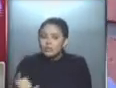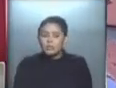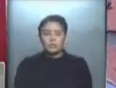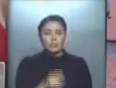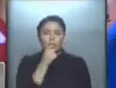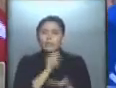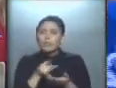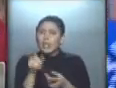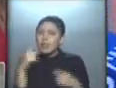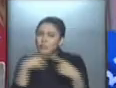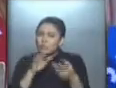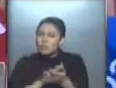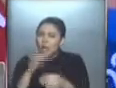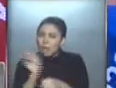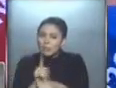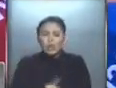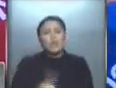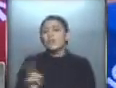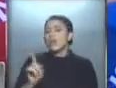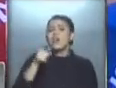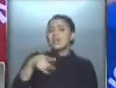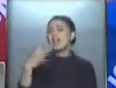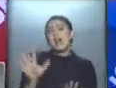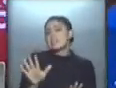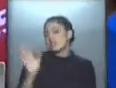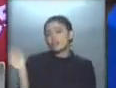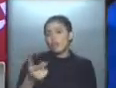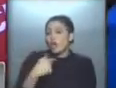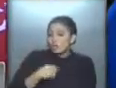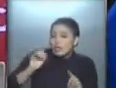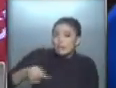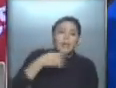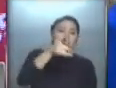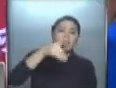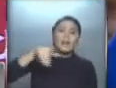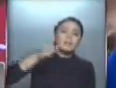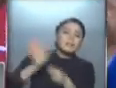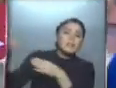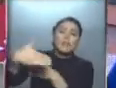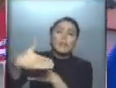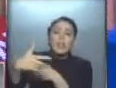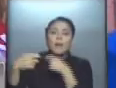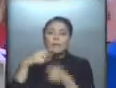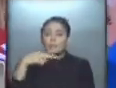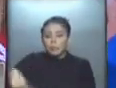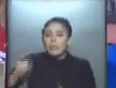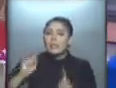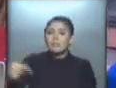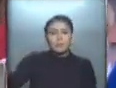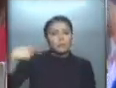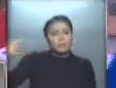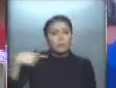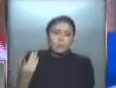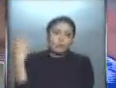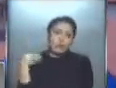no no no por los perros no ella es la barrera así con todo hasta yo que tenía la verdulería que a la vuelta tuve que cerrar porque también me vio haciendo quilombo